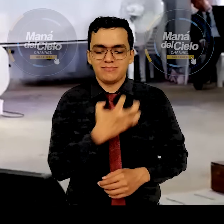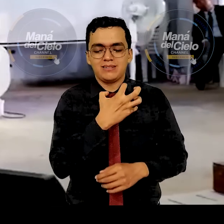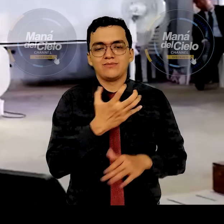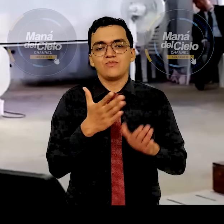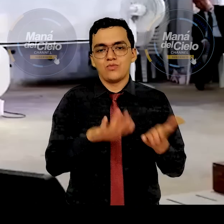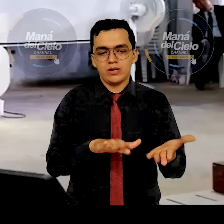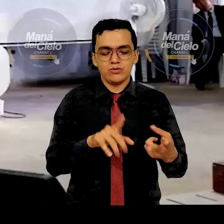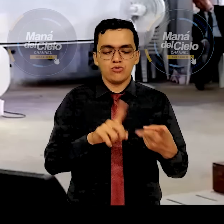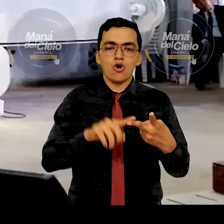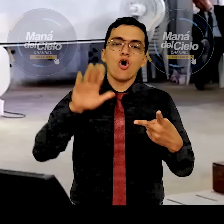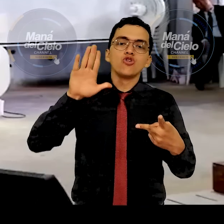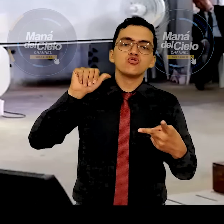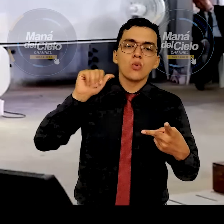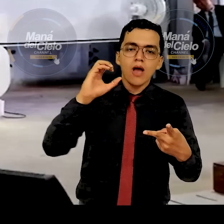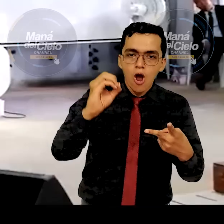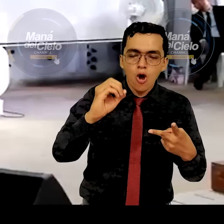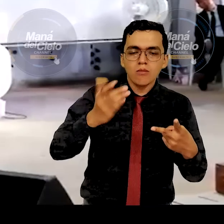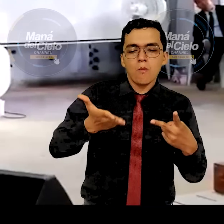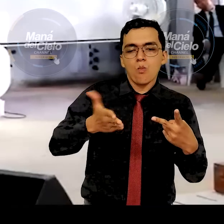cáncer.